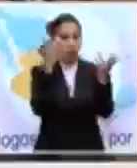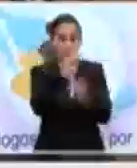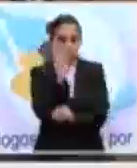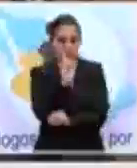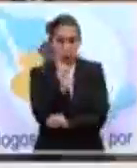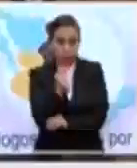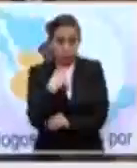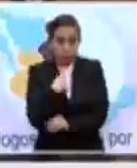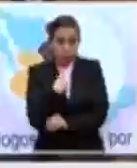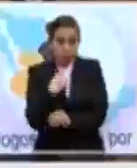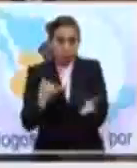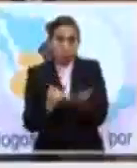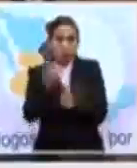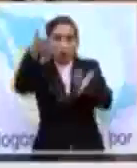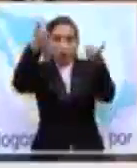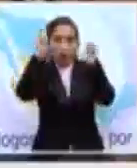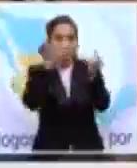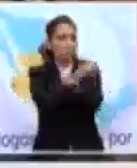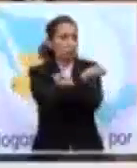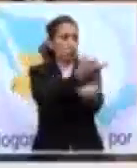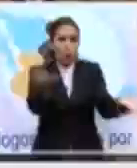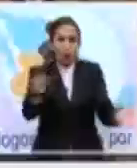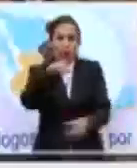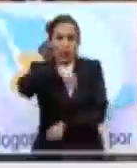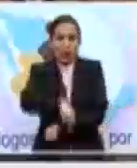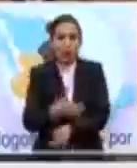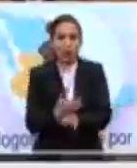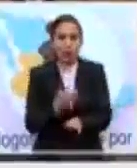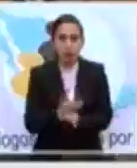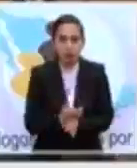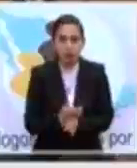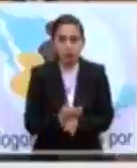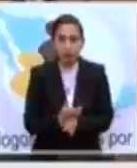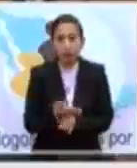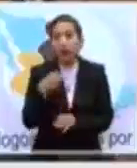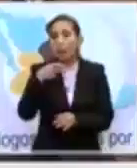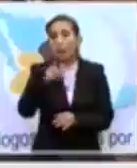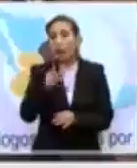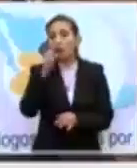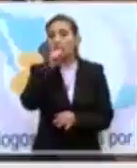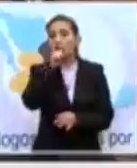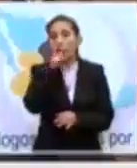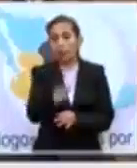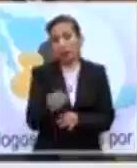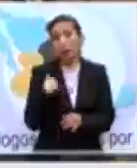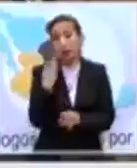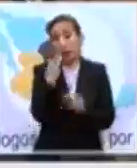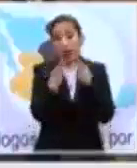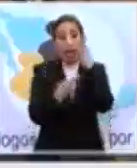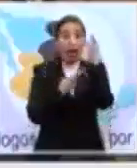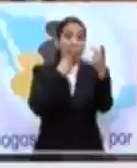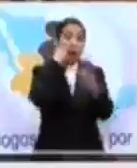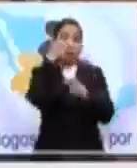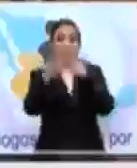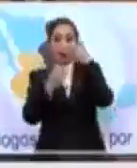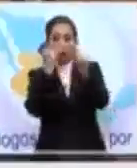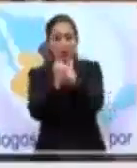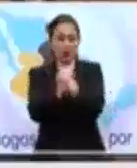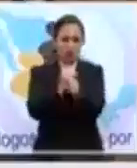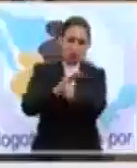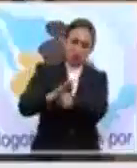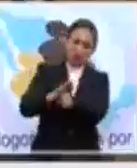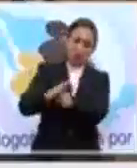porque por mí todos tendrían todo en este preciso instante, pero también hablar de cosas